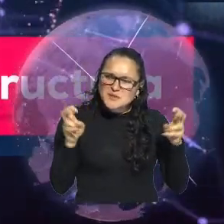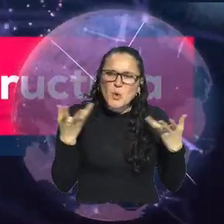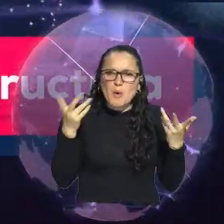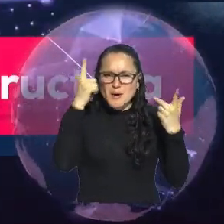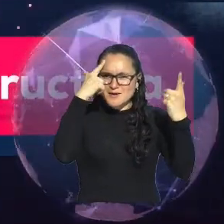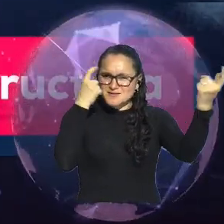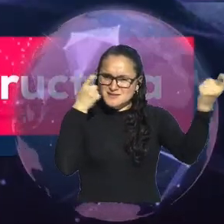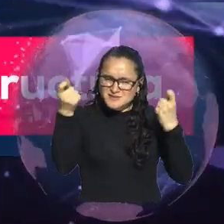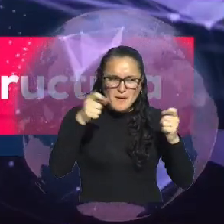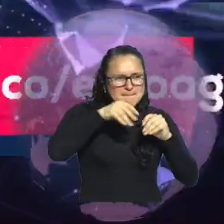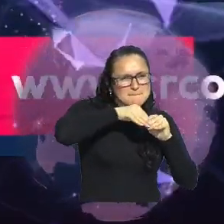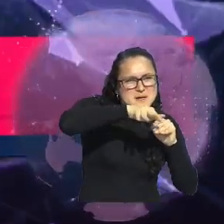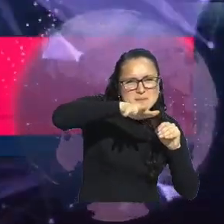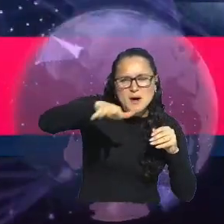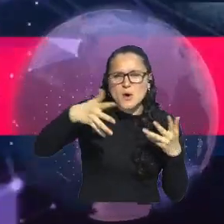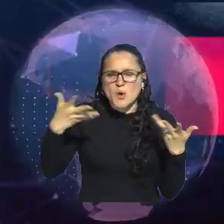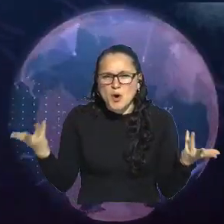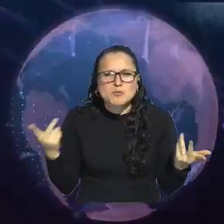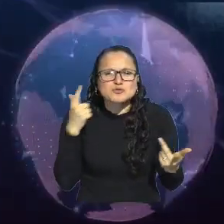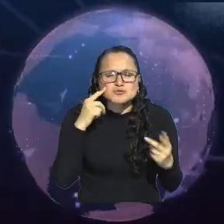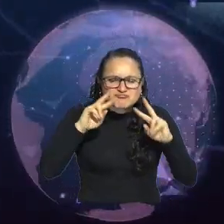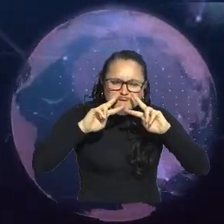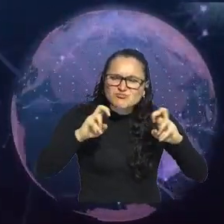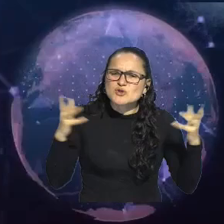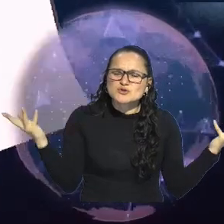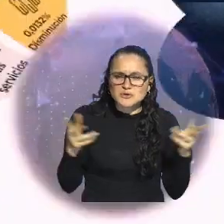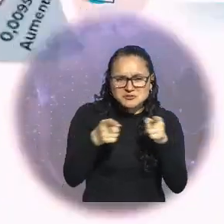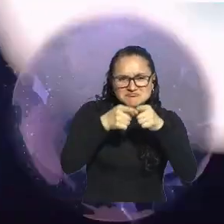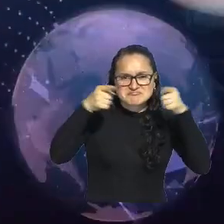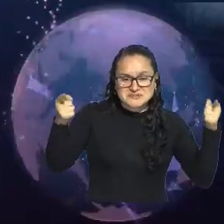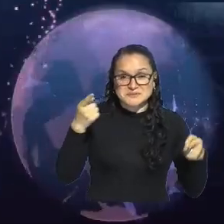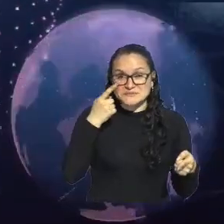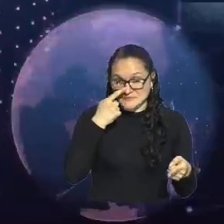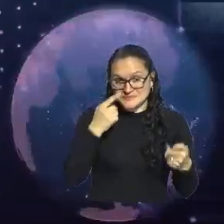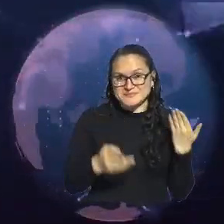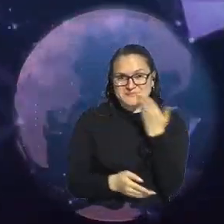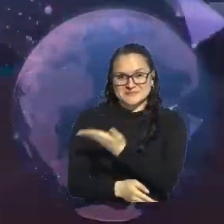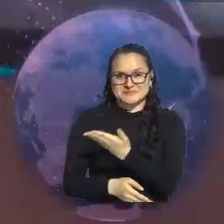infraestructura puede ser consultado en el siguiente enlace